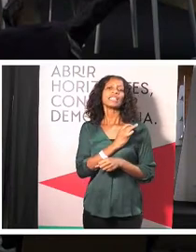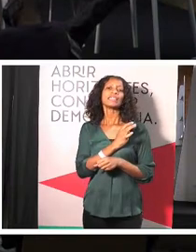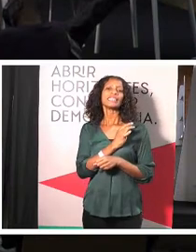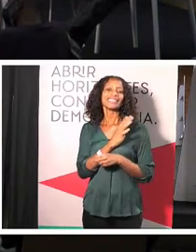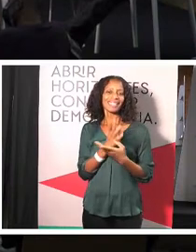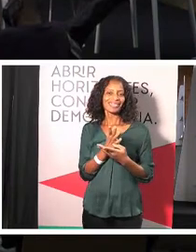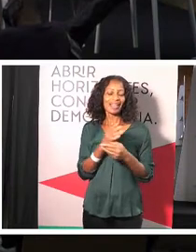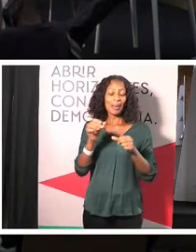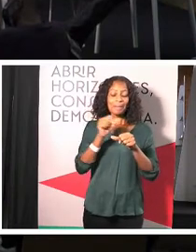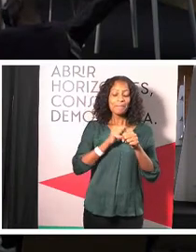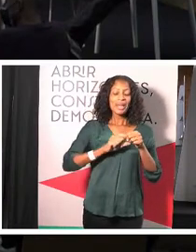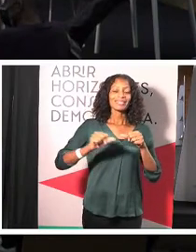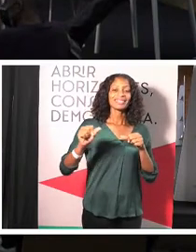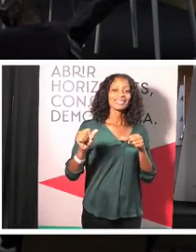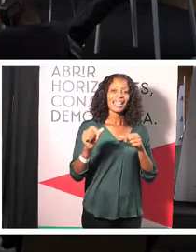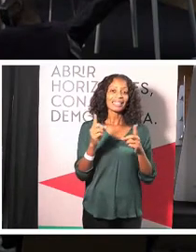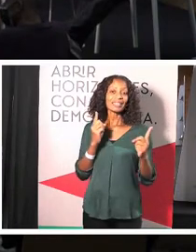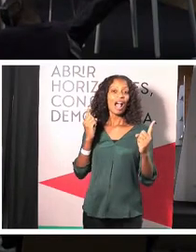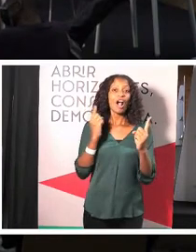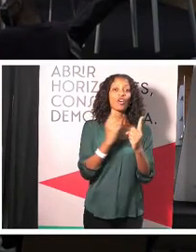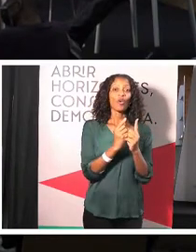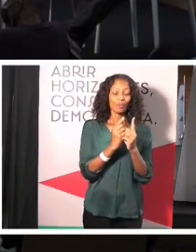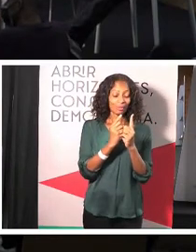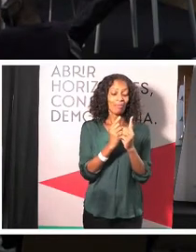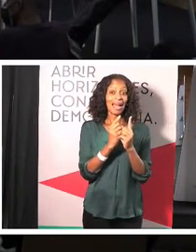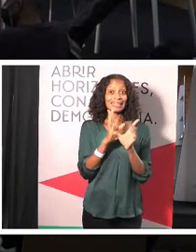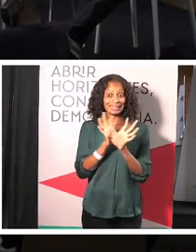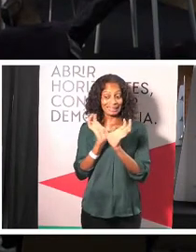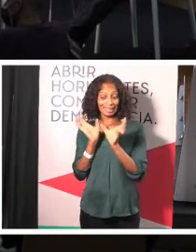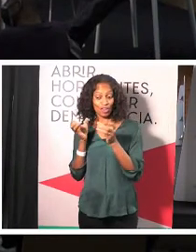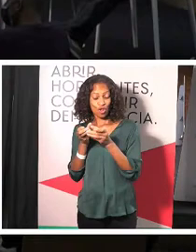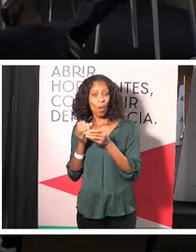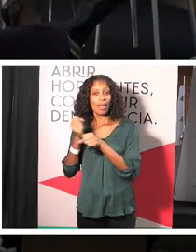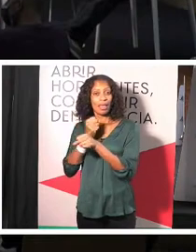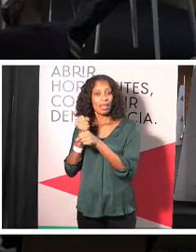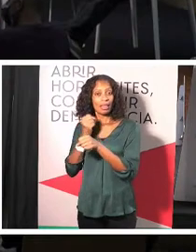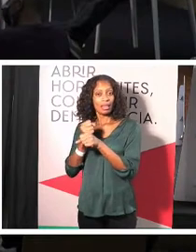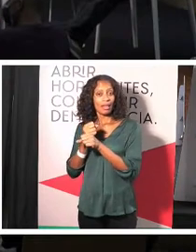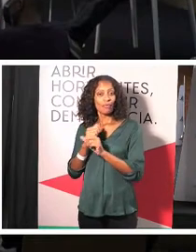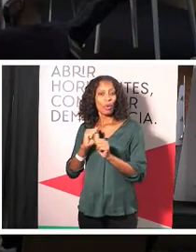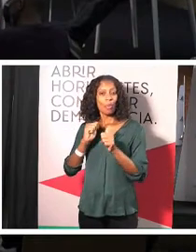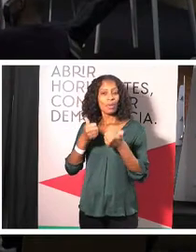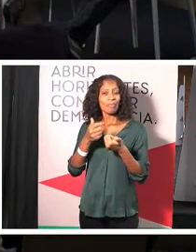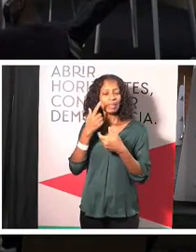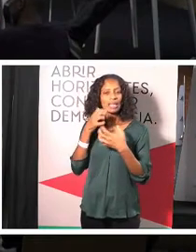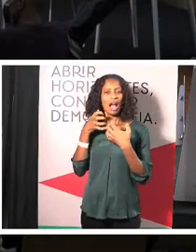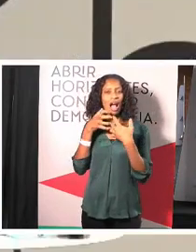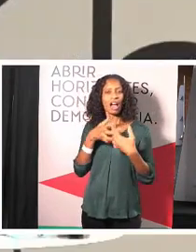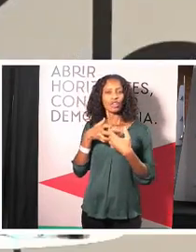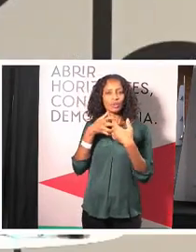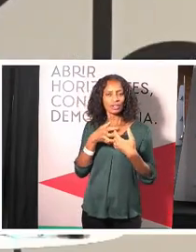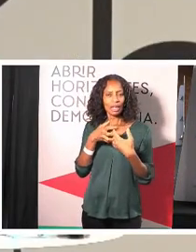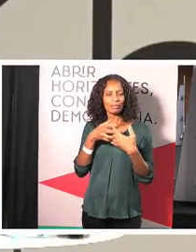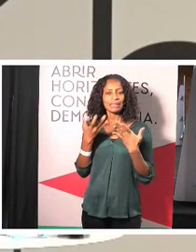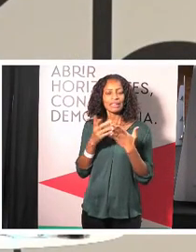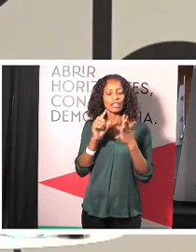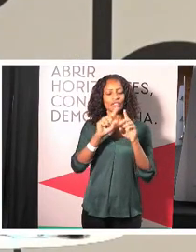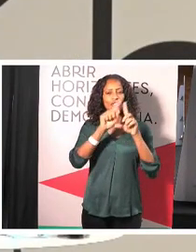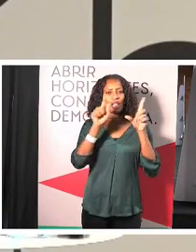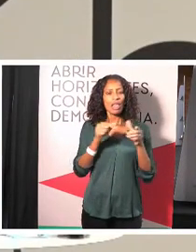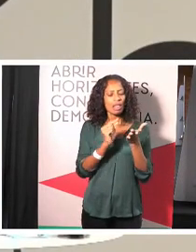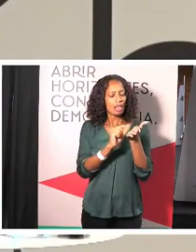sobre la contraparte y se consiguen obtener unas condiciones en las cuales aquel contrato que tenía muchos elementos de esclavitud o de